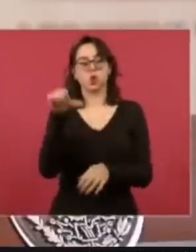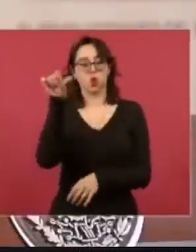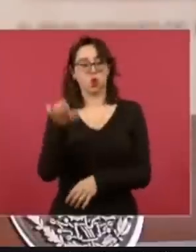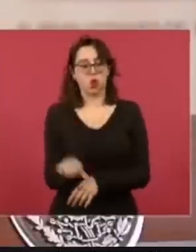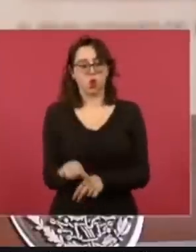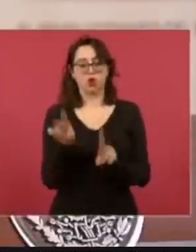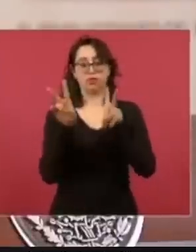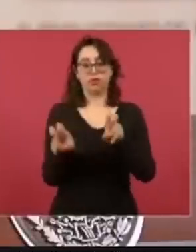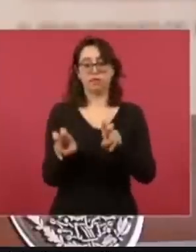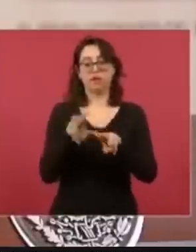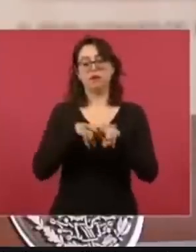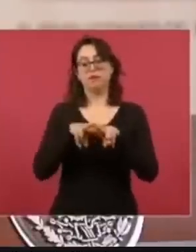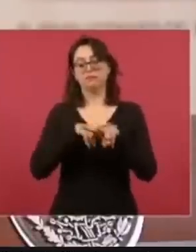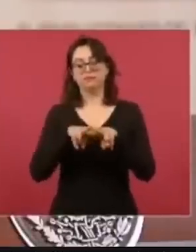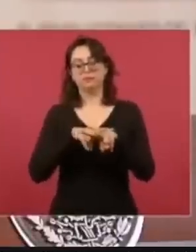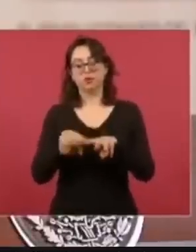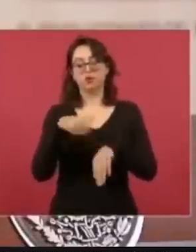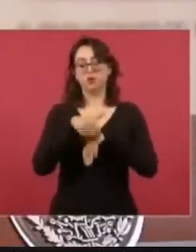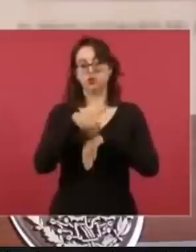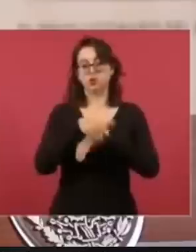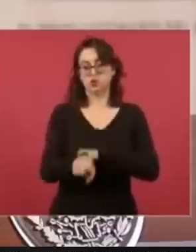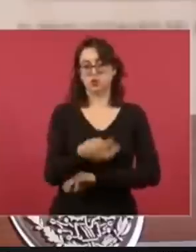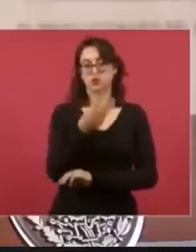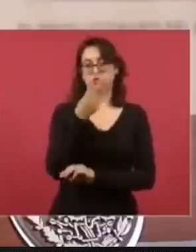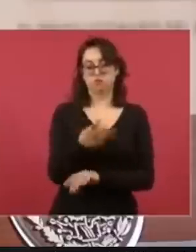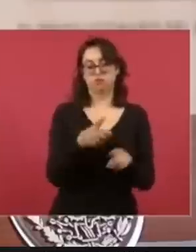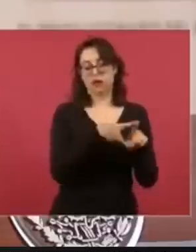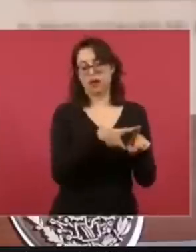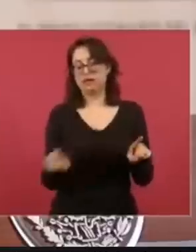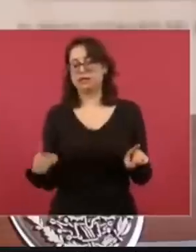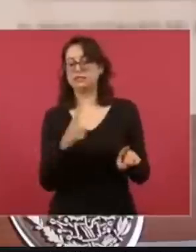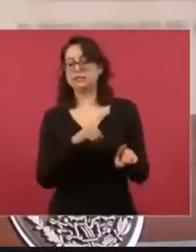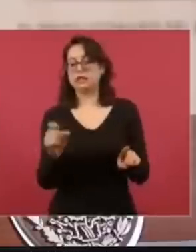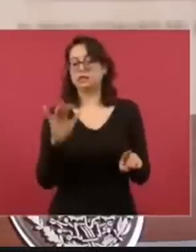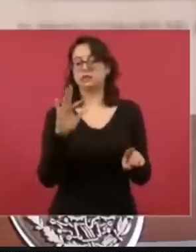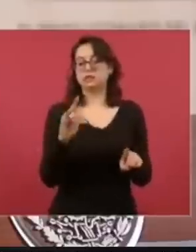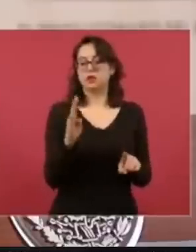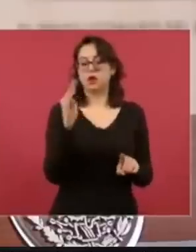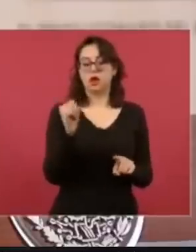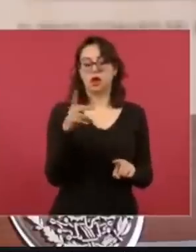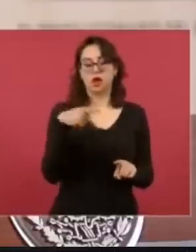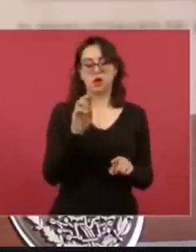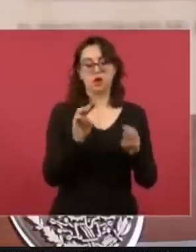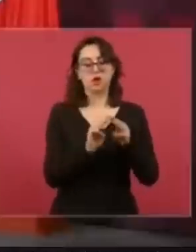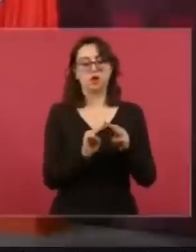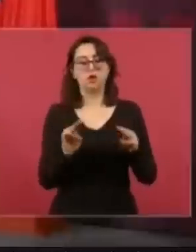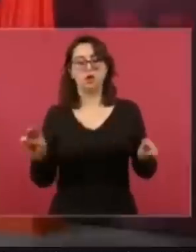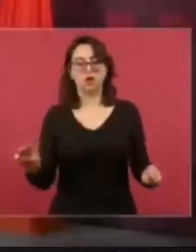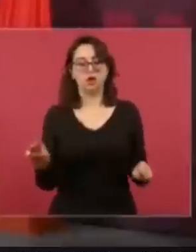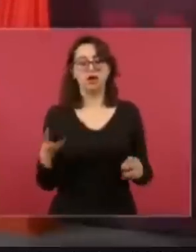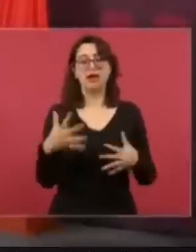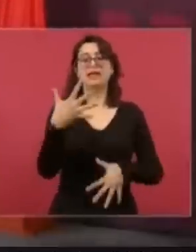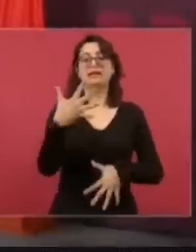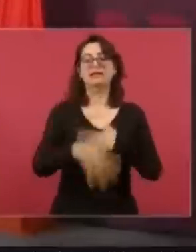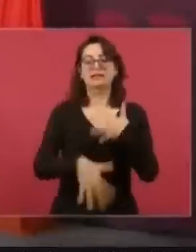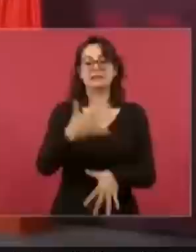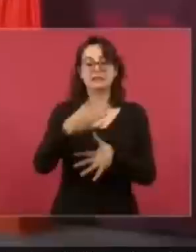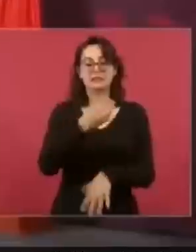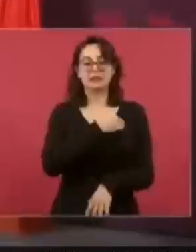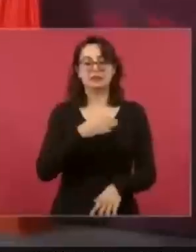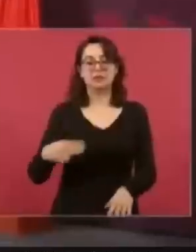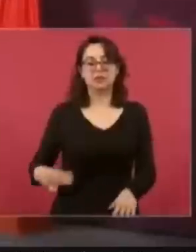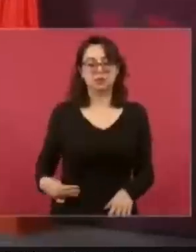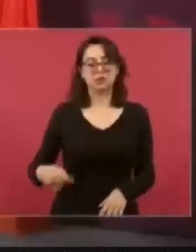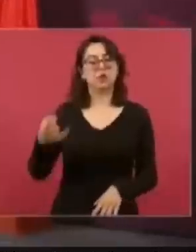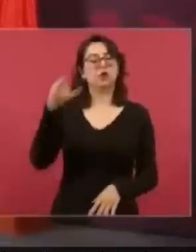calquinía a izamal es una longitud de ciento cincuenta y nueve kilómetros que cruzan quince municipios de Campeche y